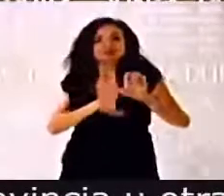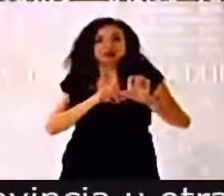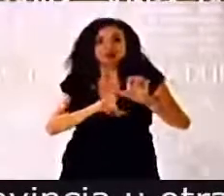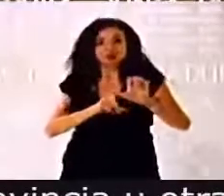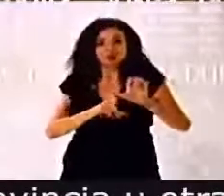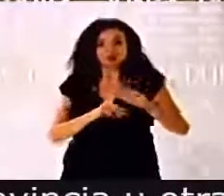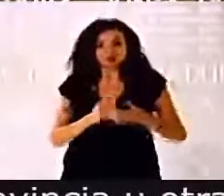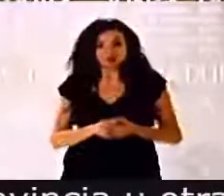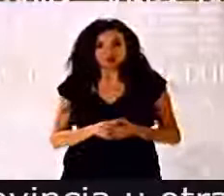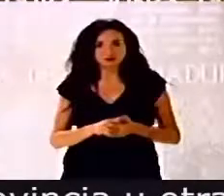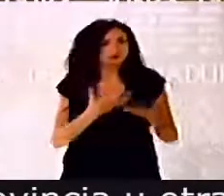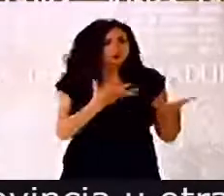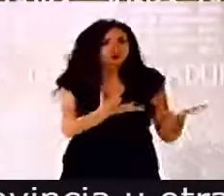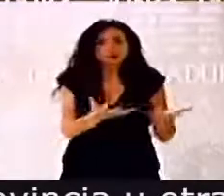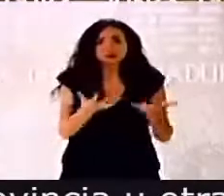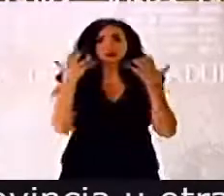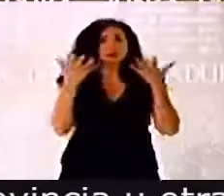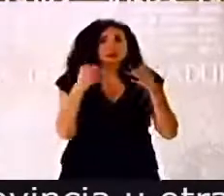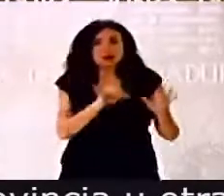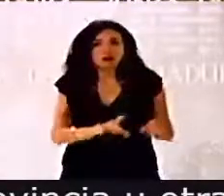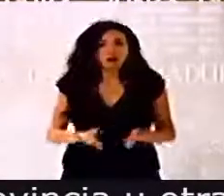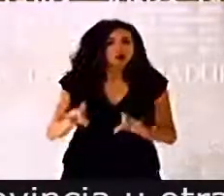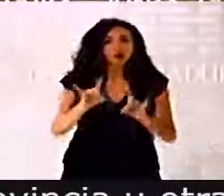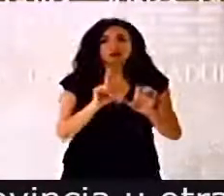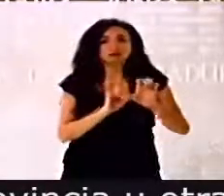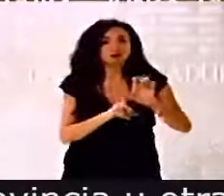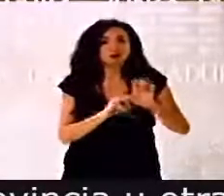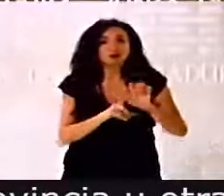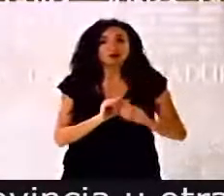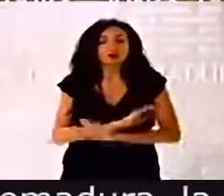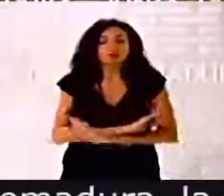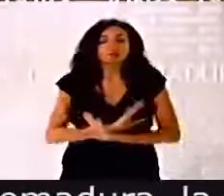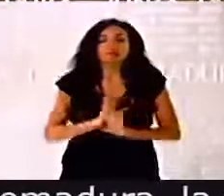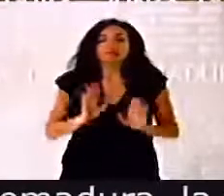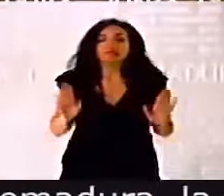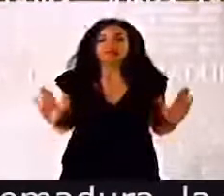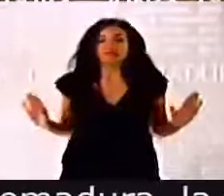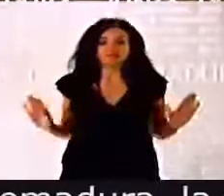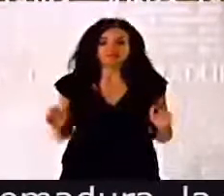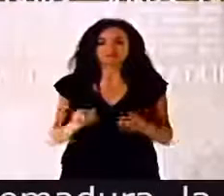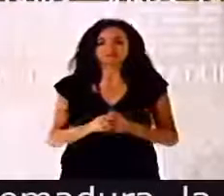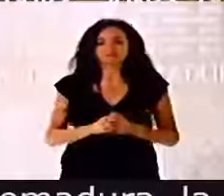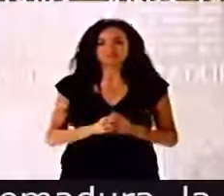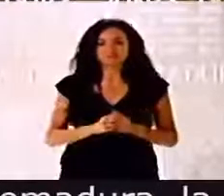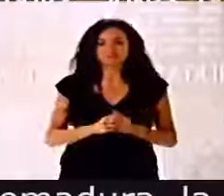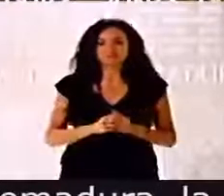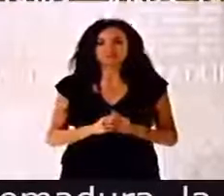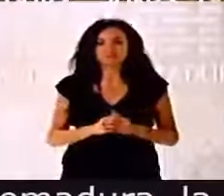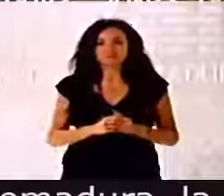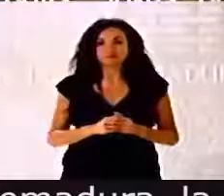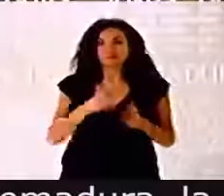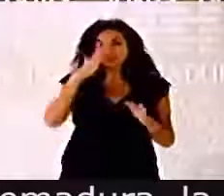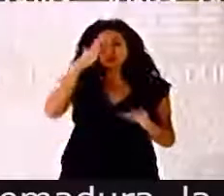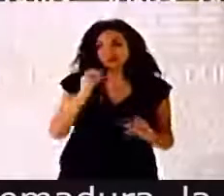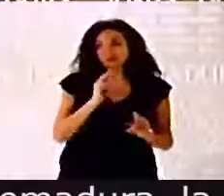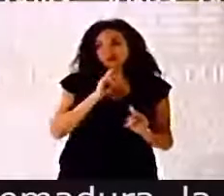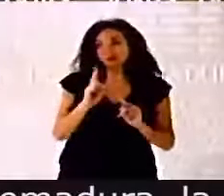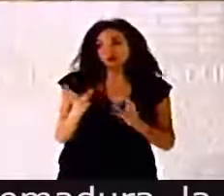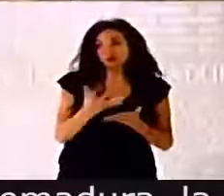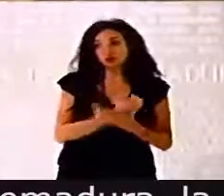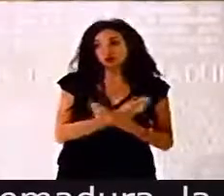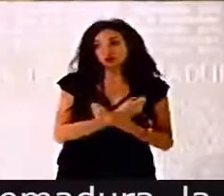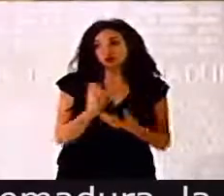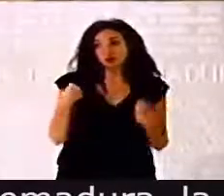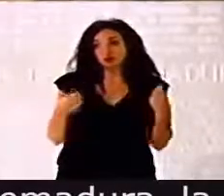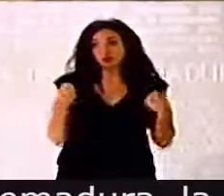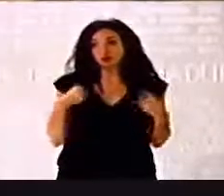bueno para la región, es bueno para Extremadura, y por tanto ahí quedó mi reflexión. Creo que le he contestado a todas las preguntas, no me quedé